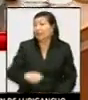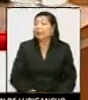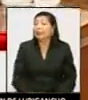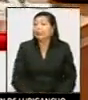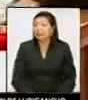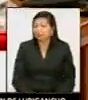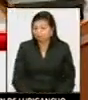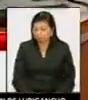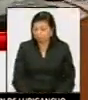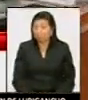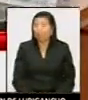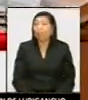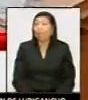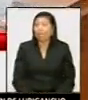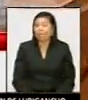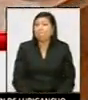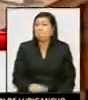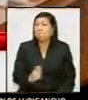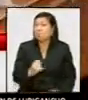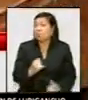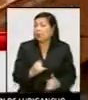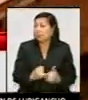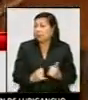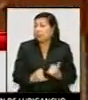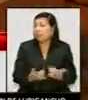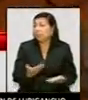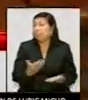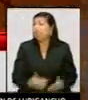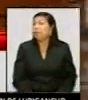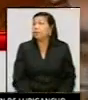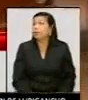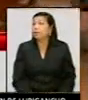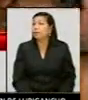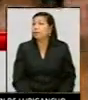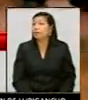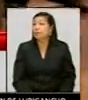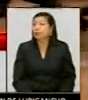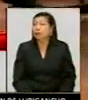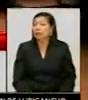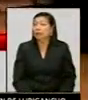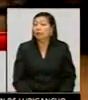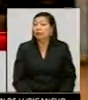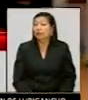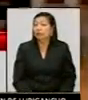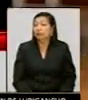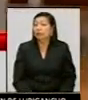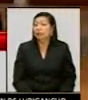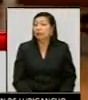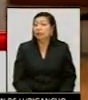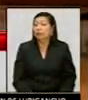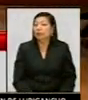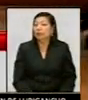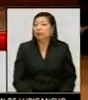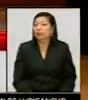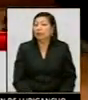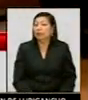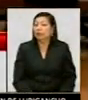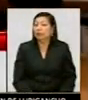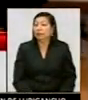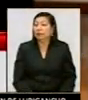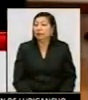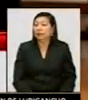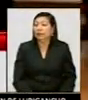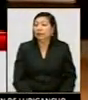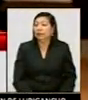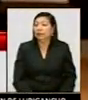Gracias, congresista. Vamos a tener en cuenta para agendarlo dicha petición. Congresista Mario Mantilla.